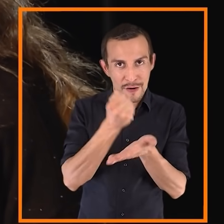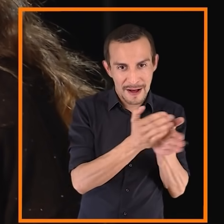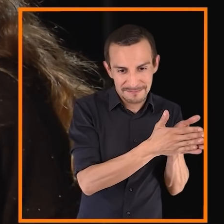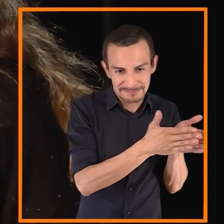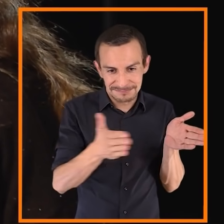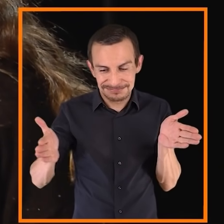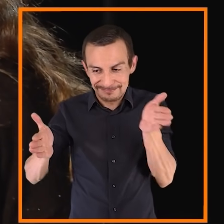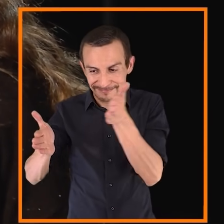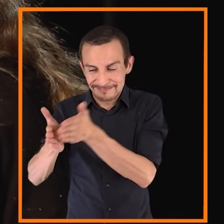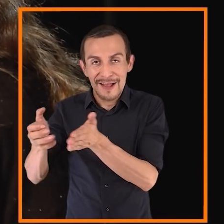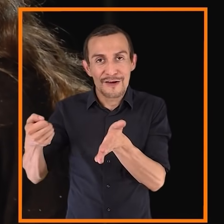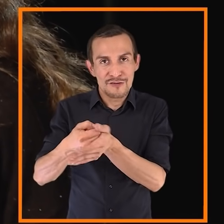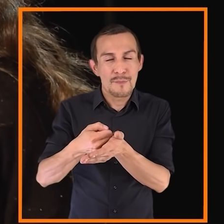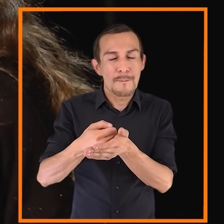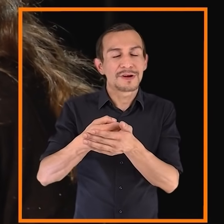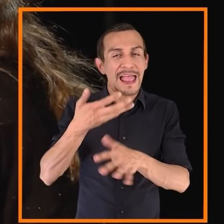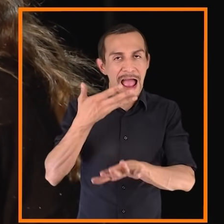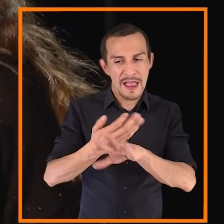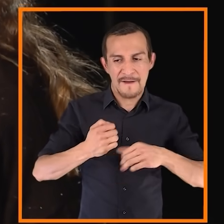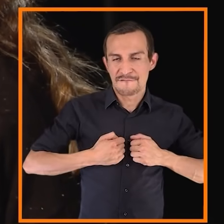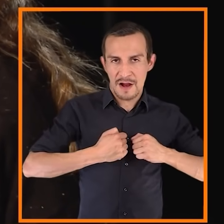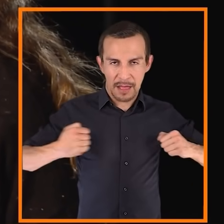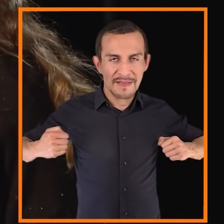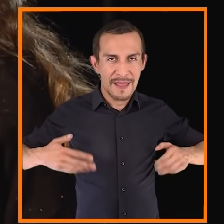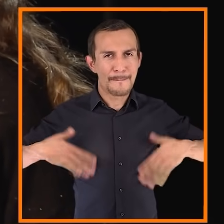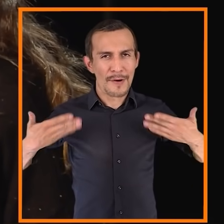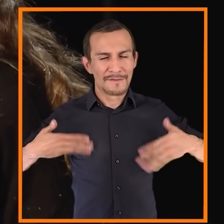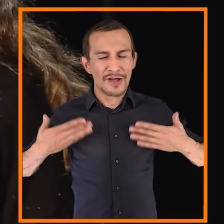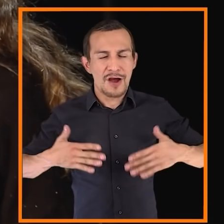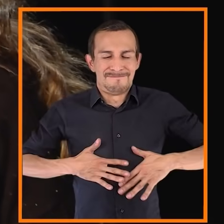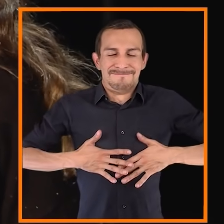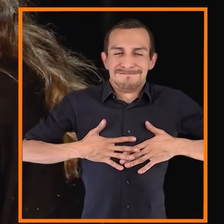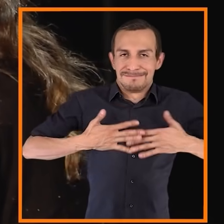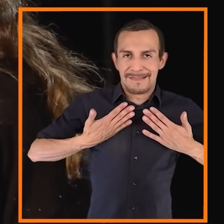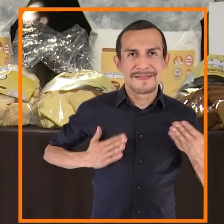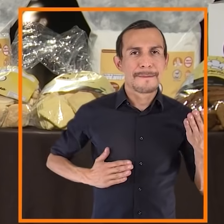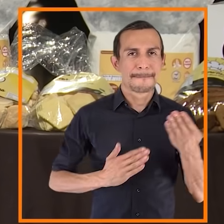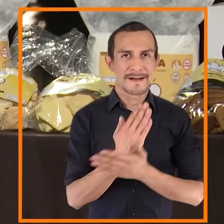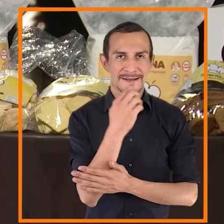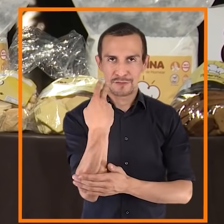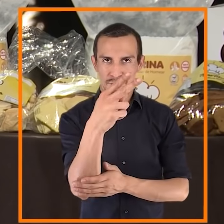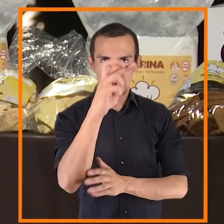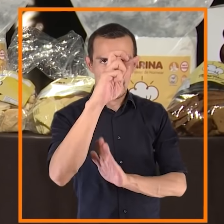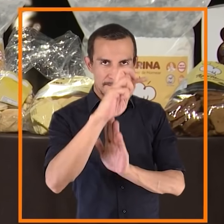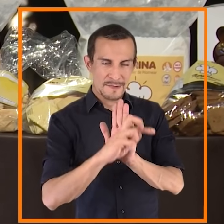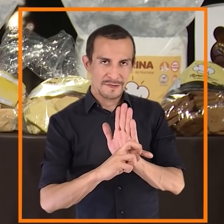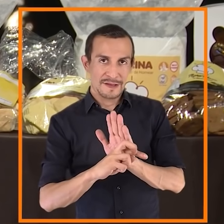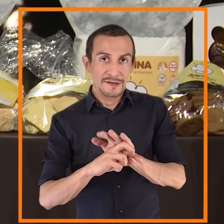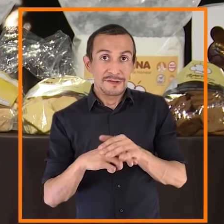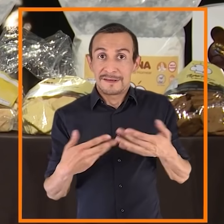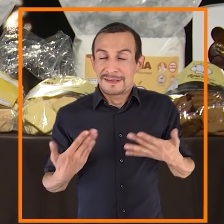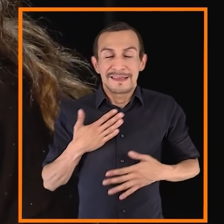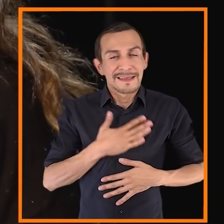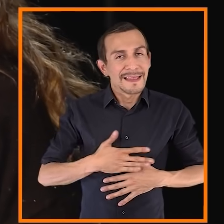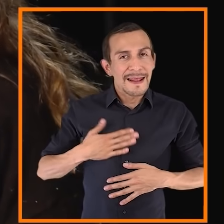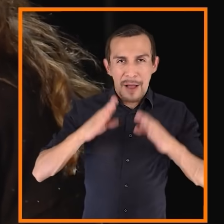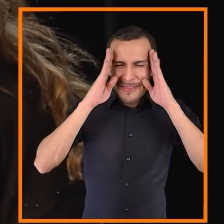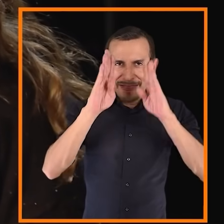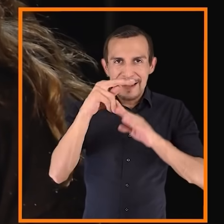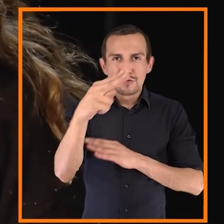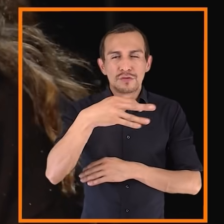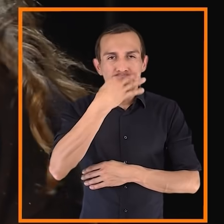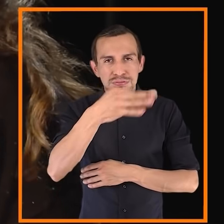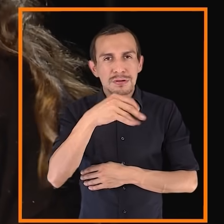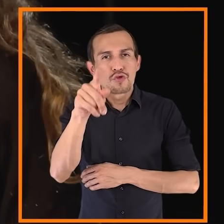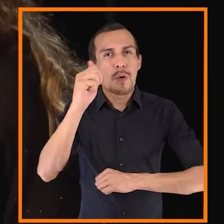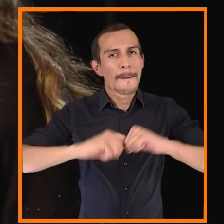esta instancia, por tener la valentía, la motivación, las ganas de partir este proyecto. Y queremos